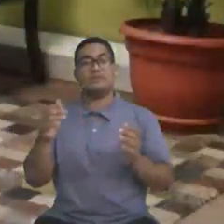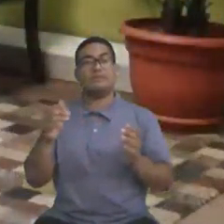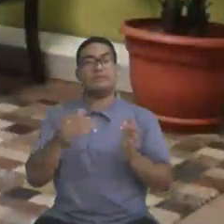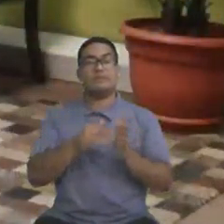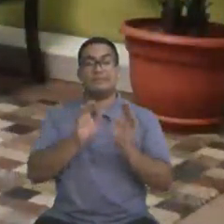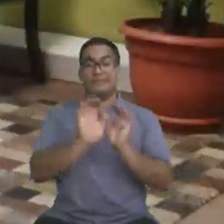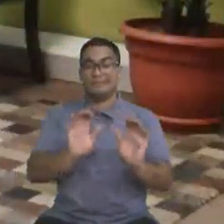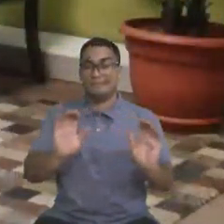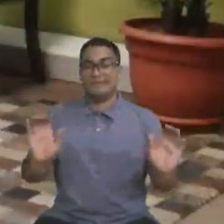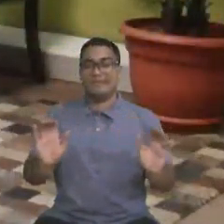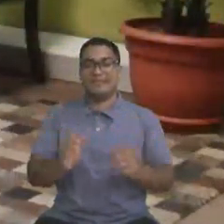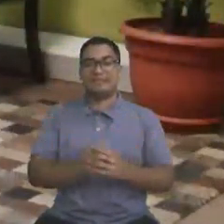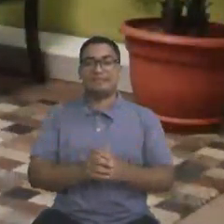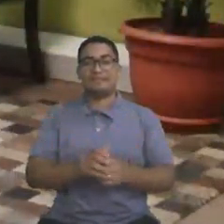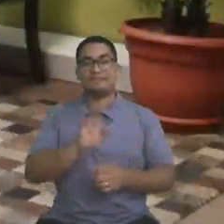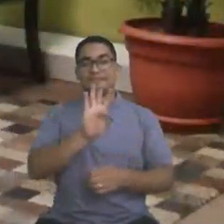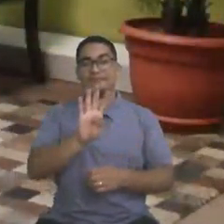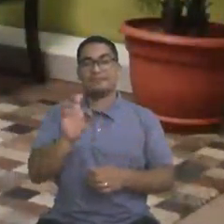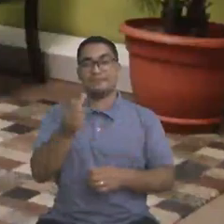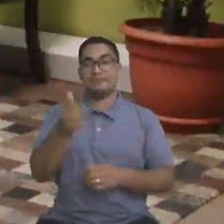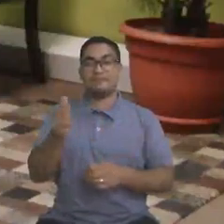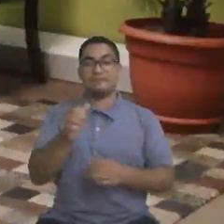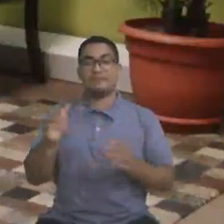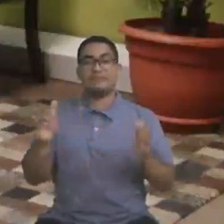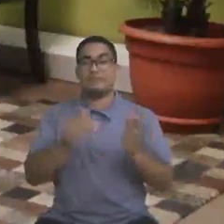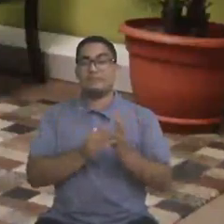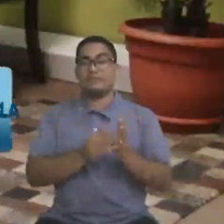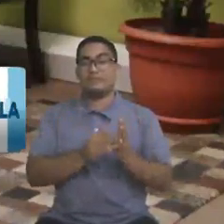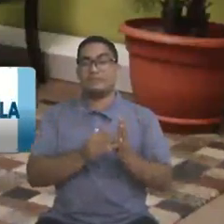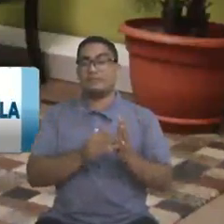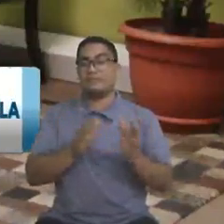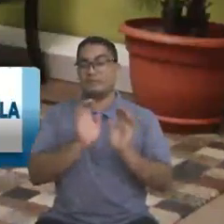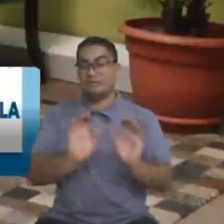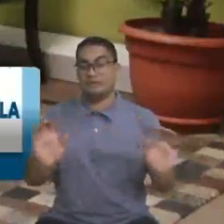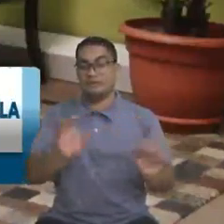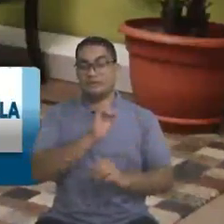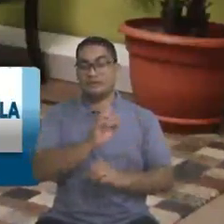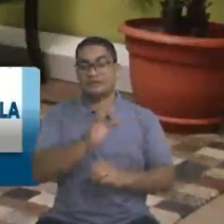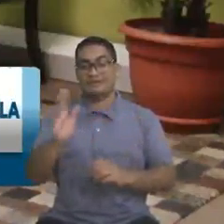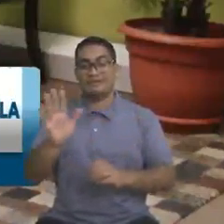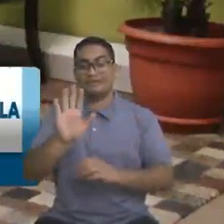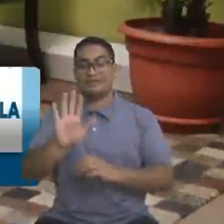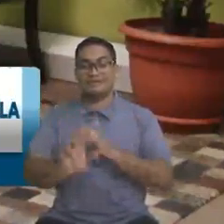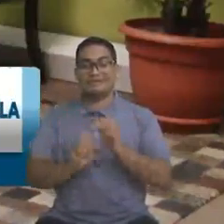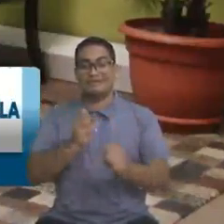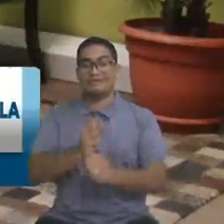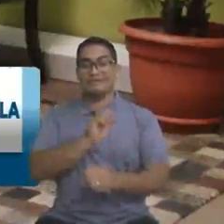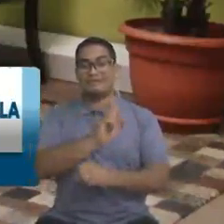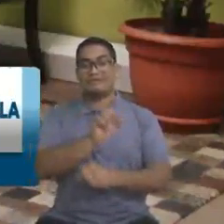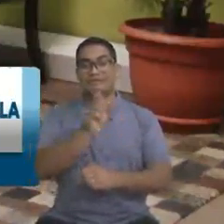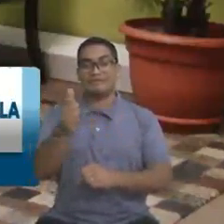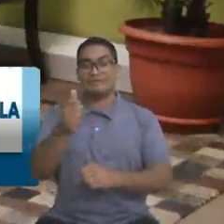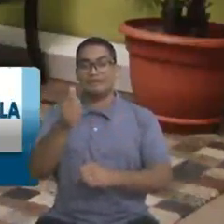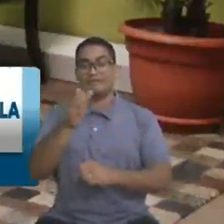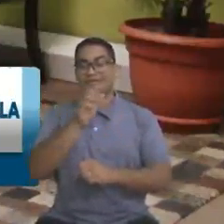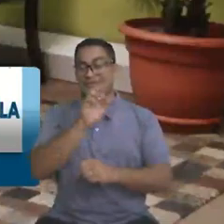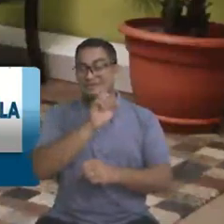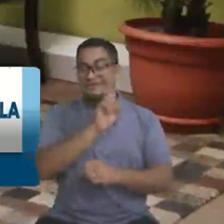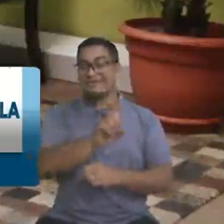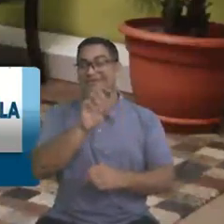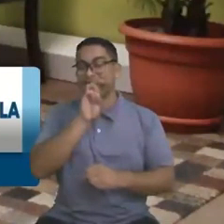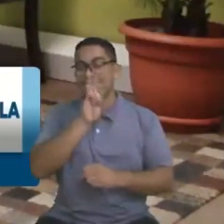8.376 niños, y los barrios del distrito son 39 barrios donde se van a pesar y tallar